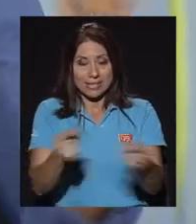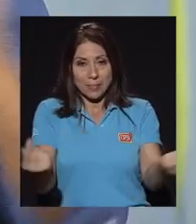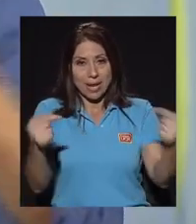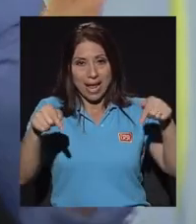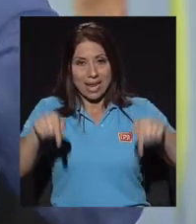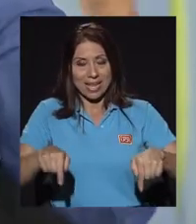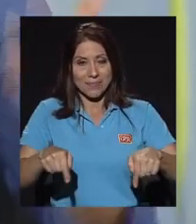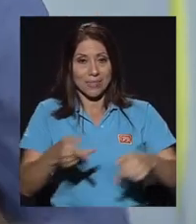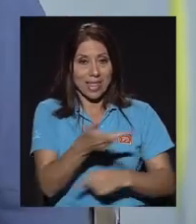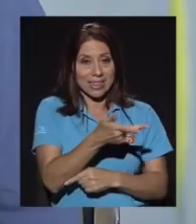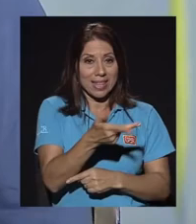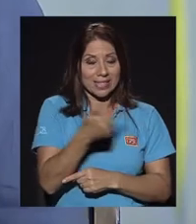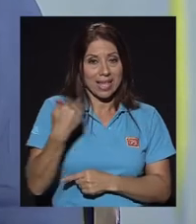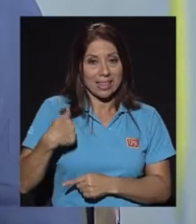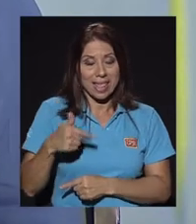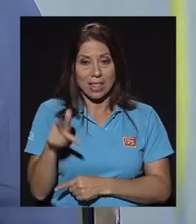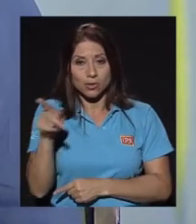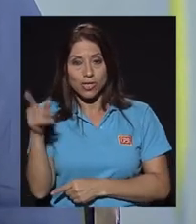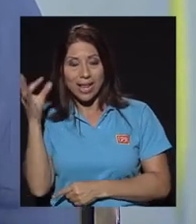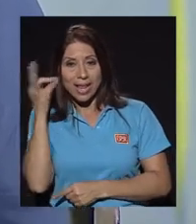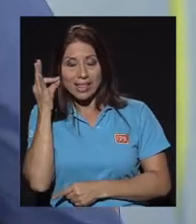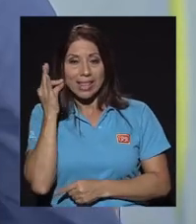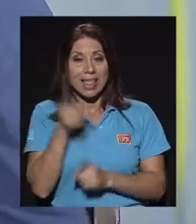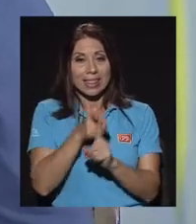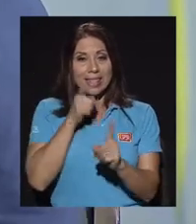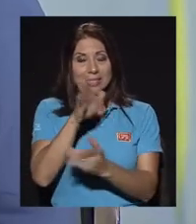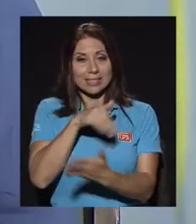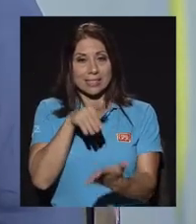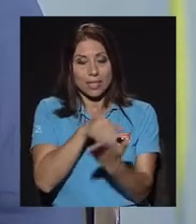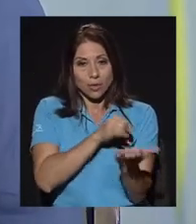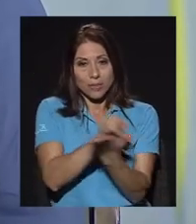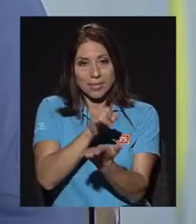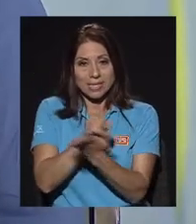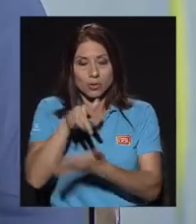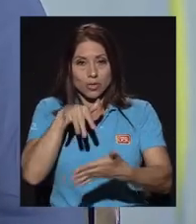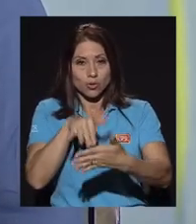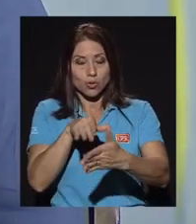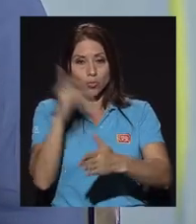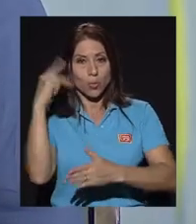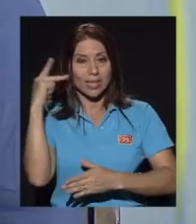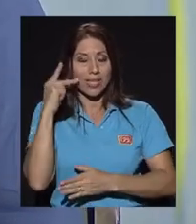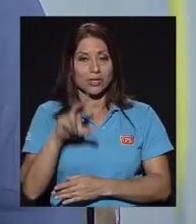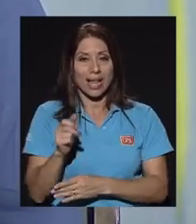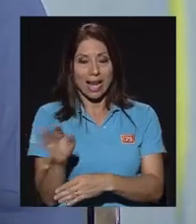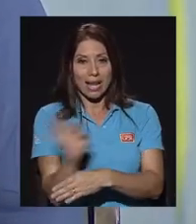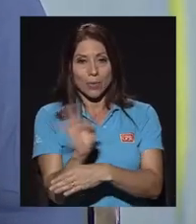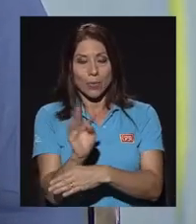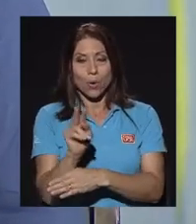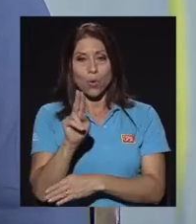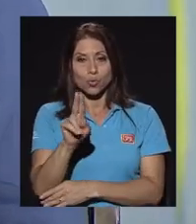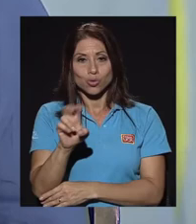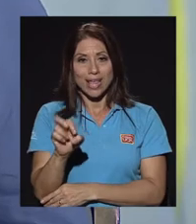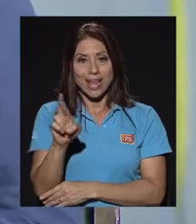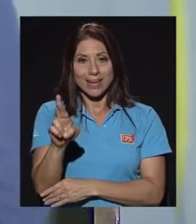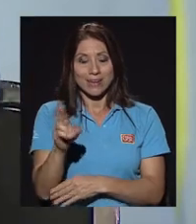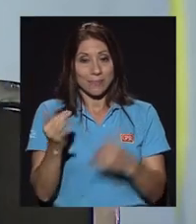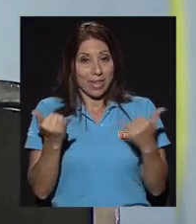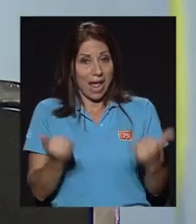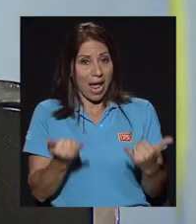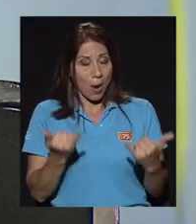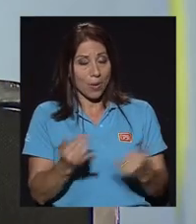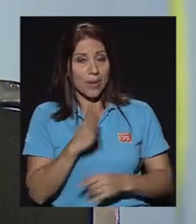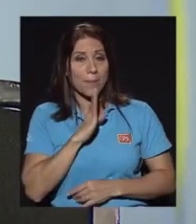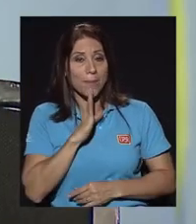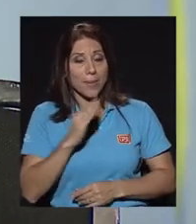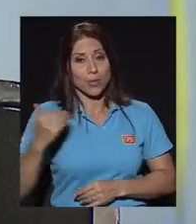hoy aquí, a los tres candidatos y a la candidata de parte del Centro de Investigación en Estudios Políticos y el canal UCR. Ahora les va a